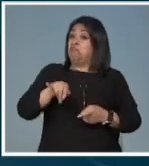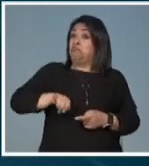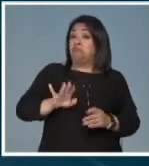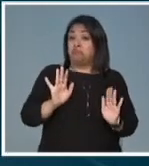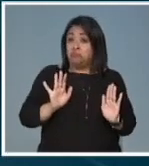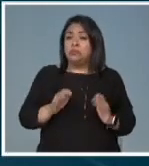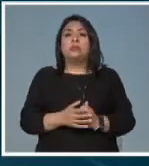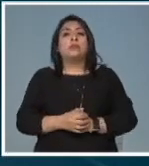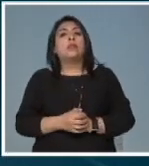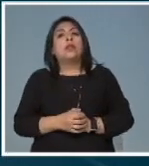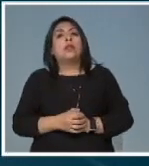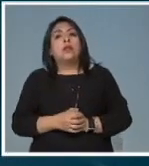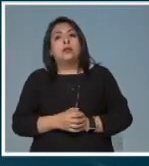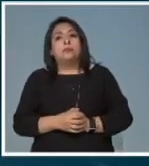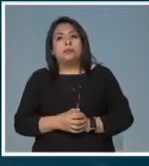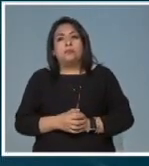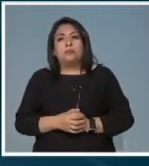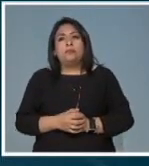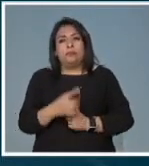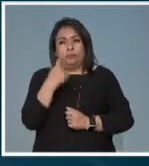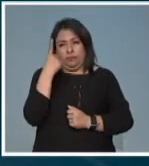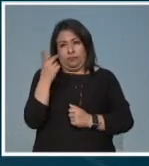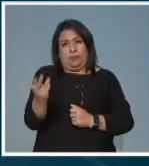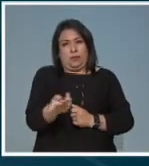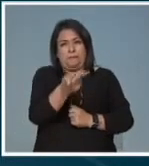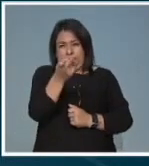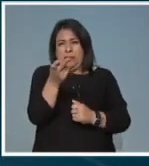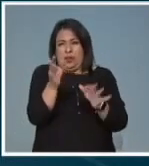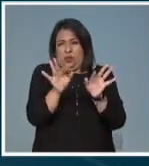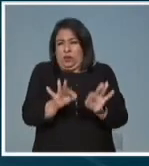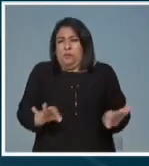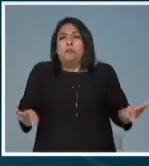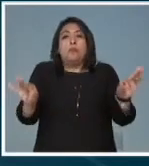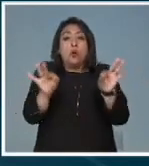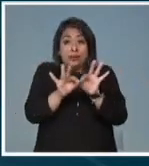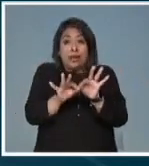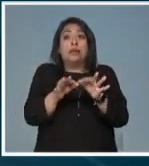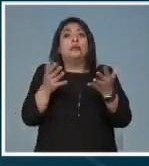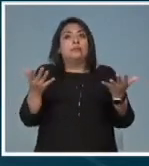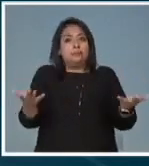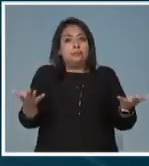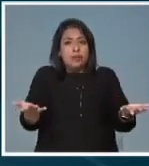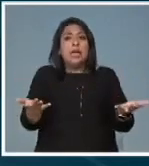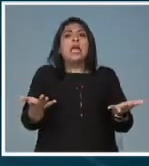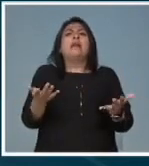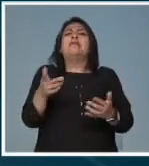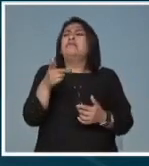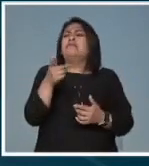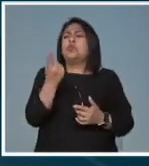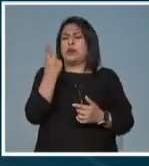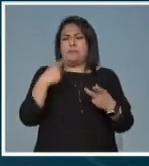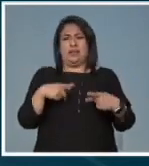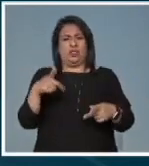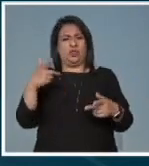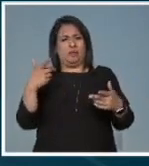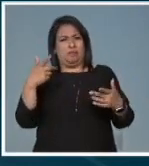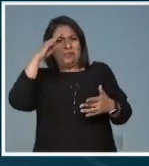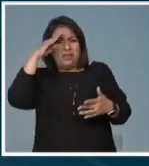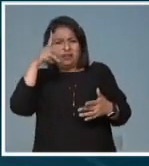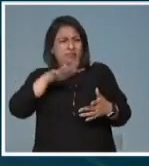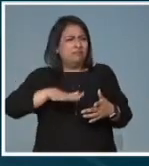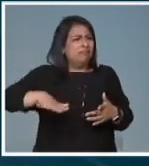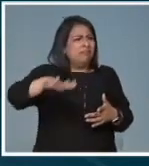very interesting contradiction. But that is one of the key theoretical questions. Why does one assume